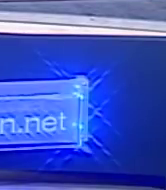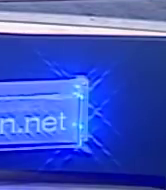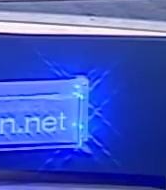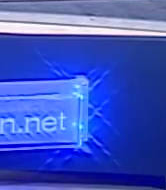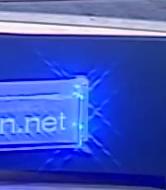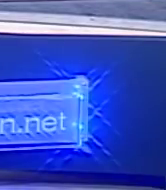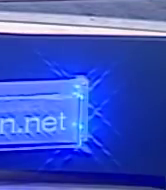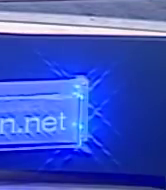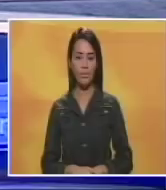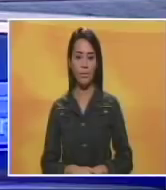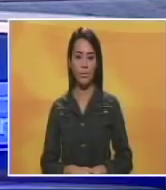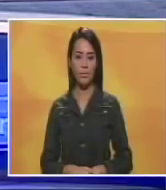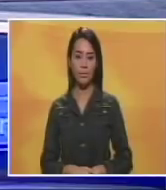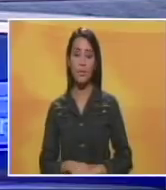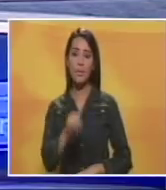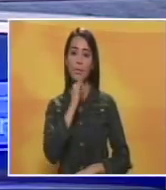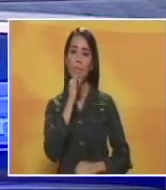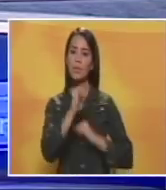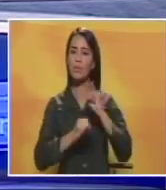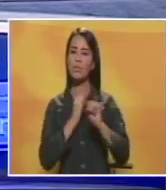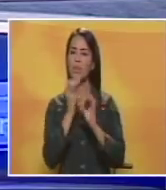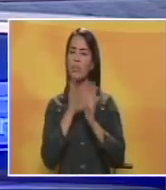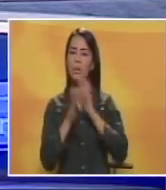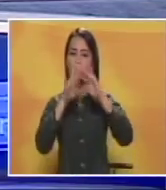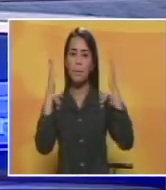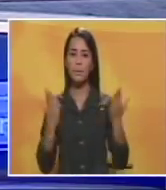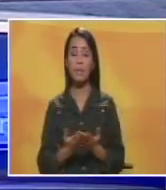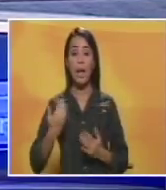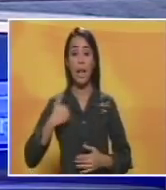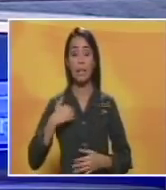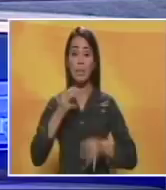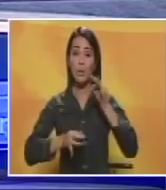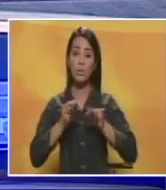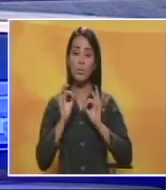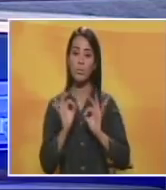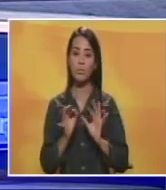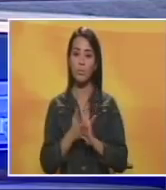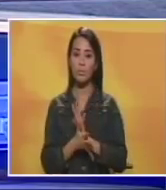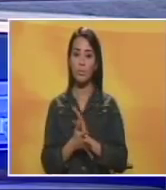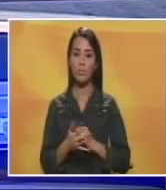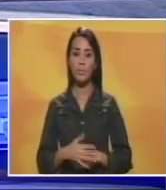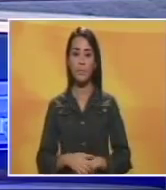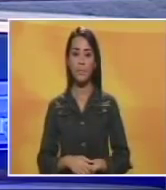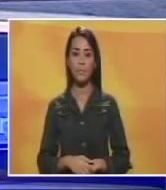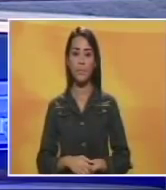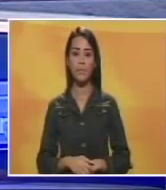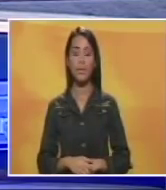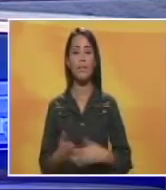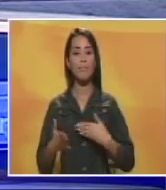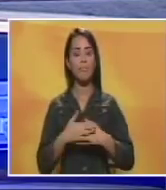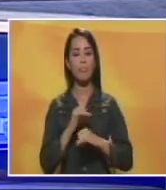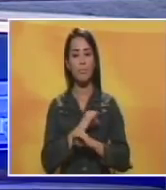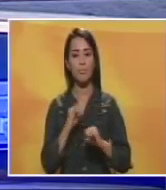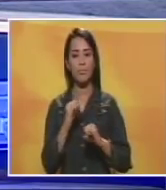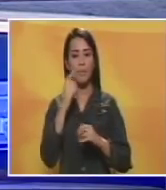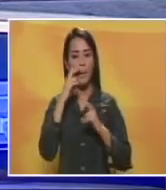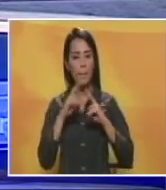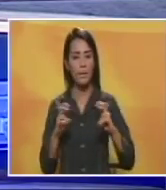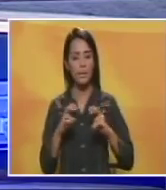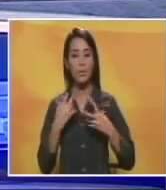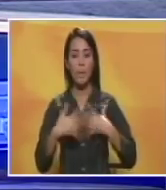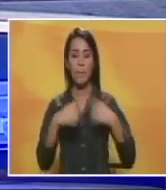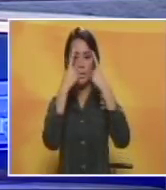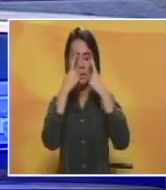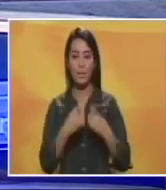Iniciamos nuestro recorrido por lo que pasa en el mundo. Lo hacemos en Argentina. La justicia cerró la causa del maletín, que investigaba la entrada a ese país de un